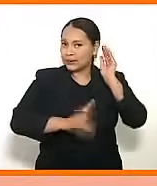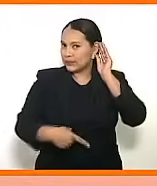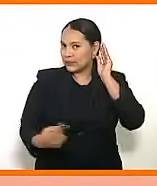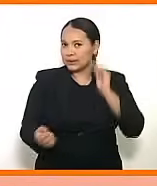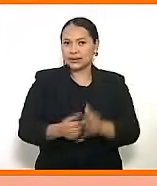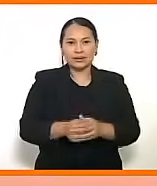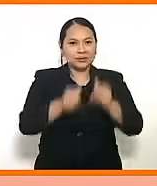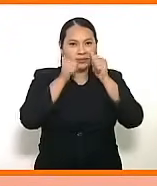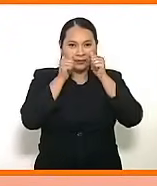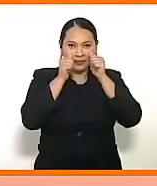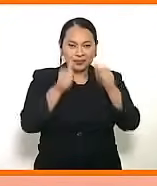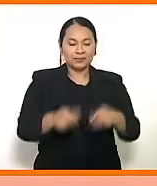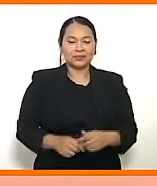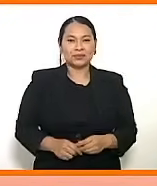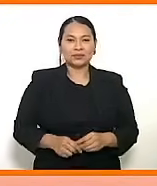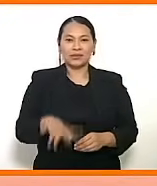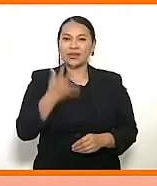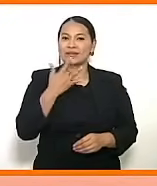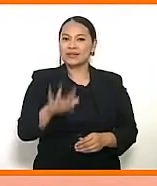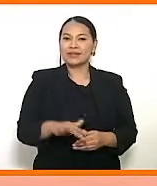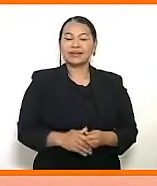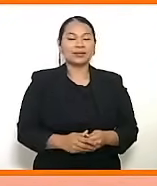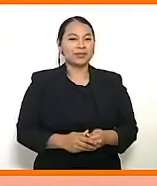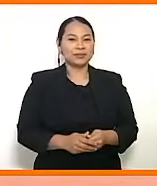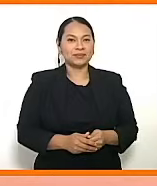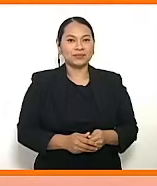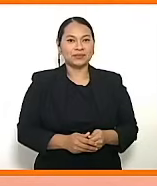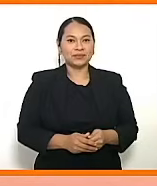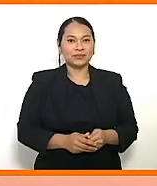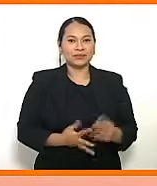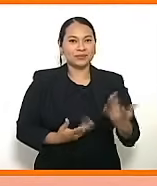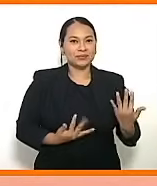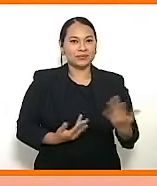seleccionada es suerte.